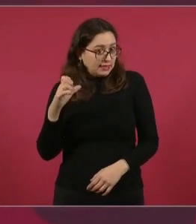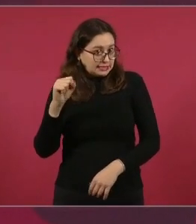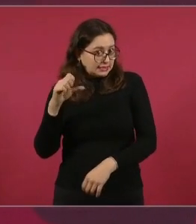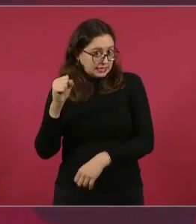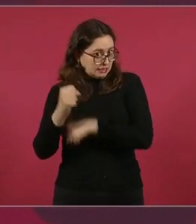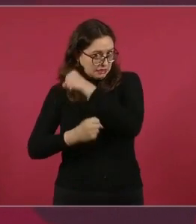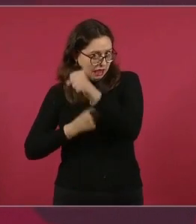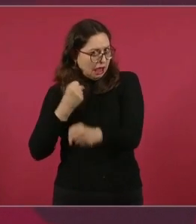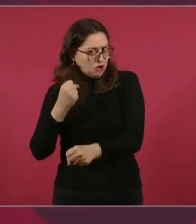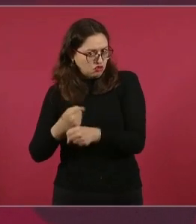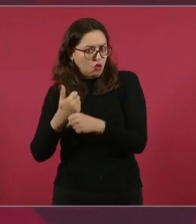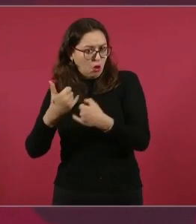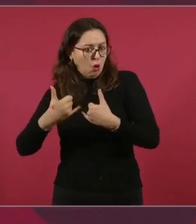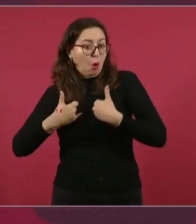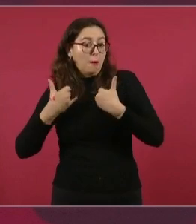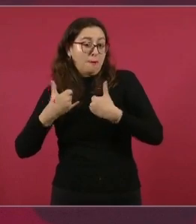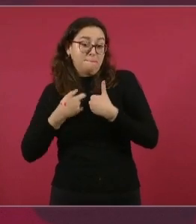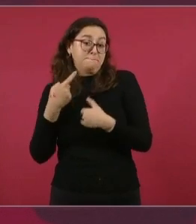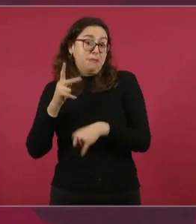anciano, ya.